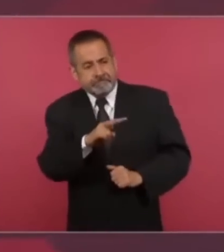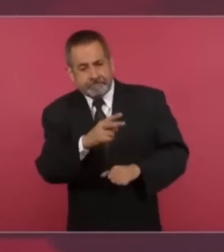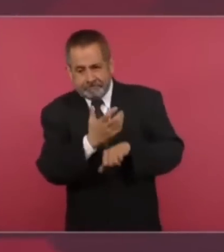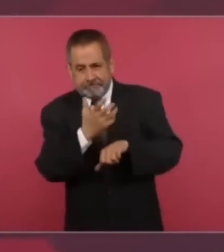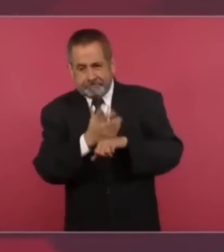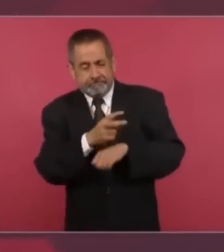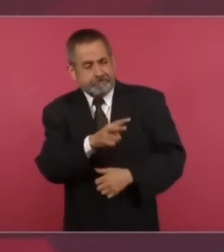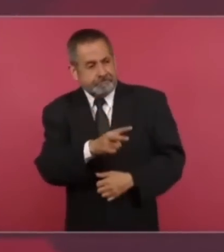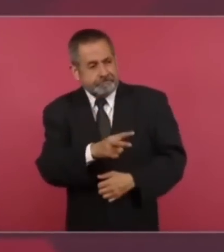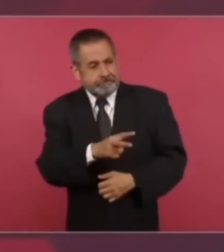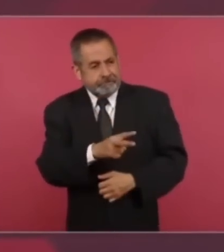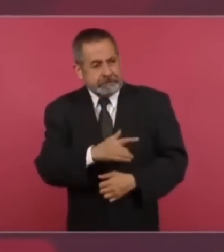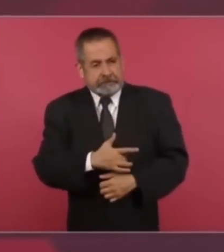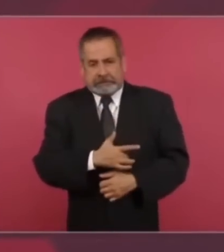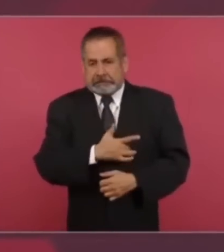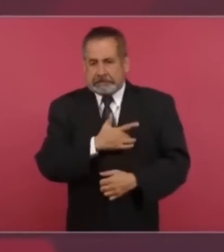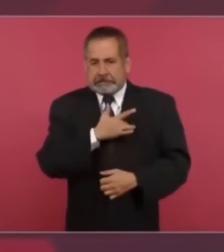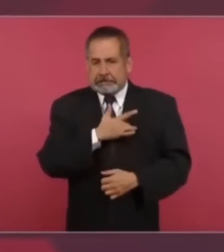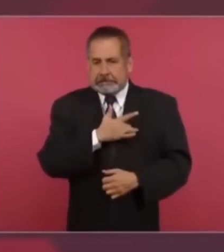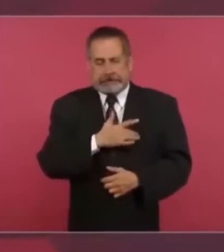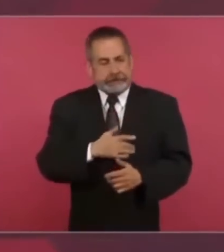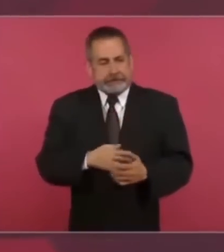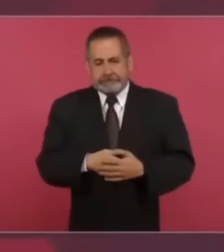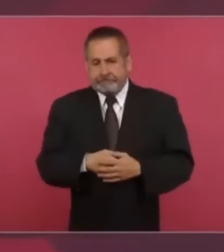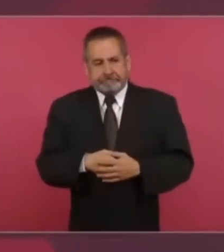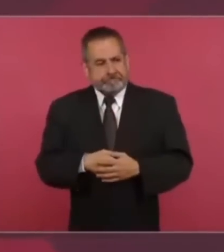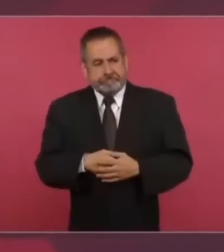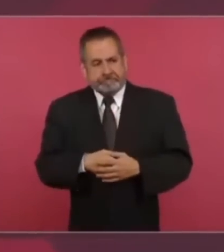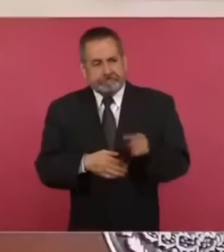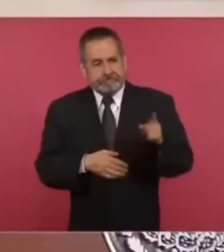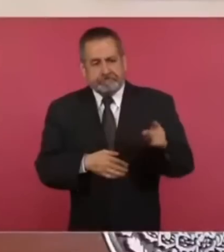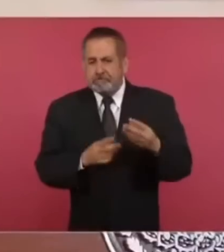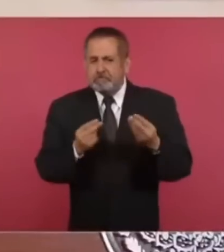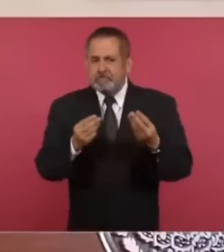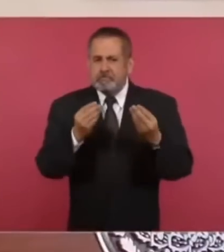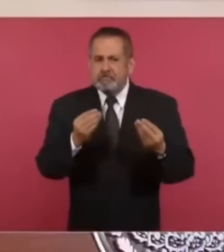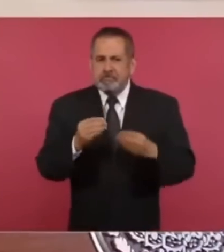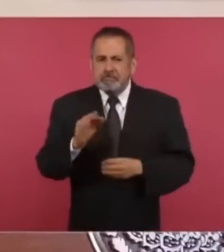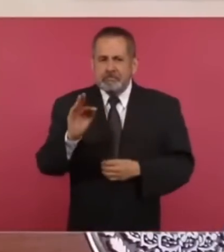duele con lo del consumo del fentanilo.